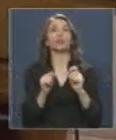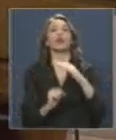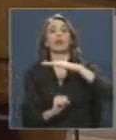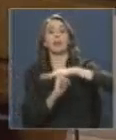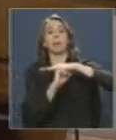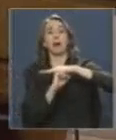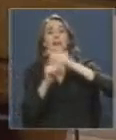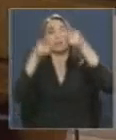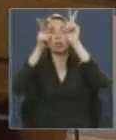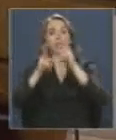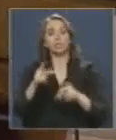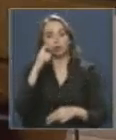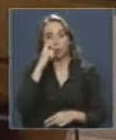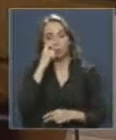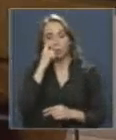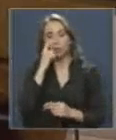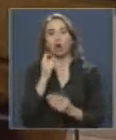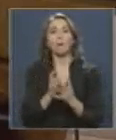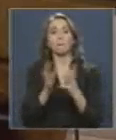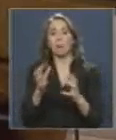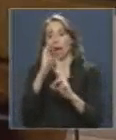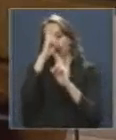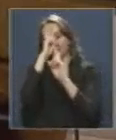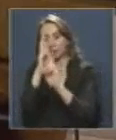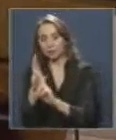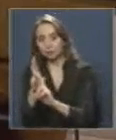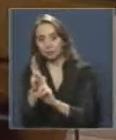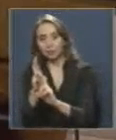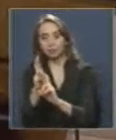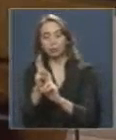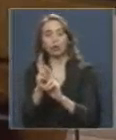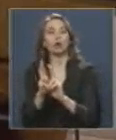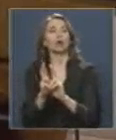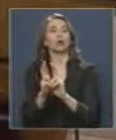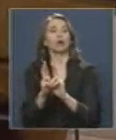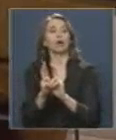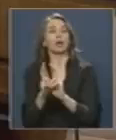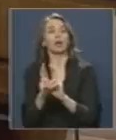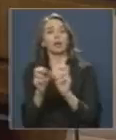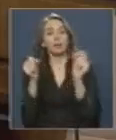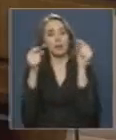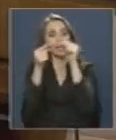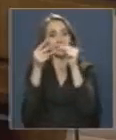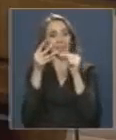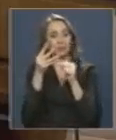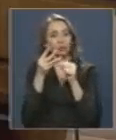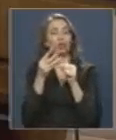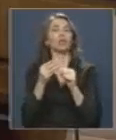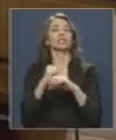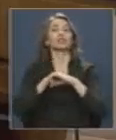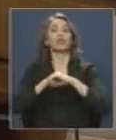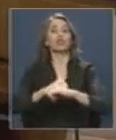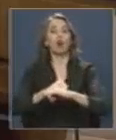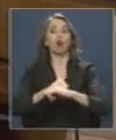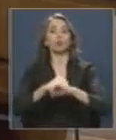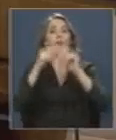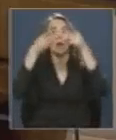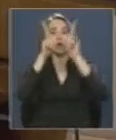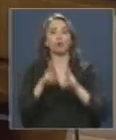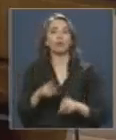humanos. Proponer un mayor respeto de las particularidades es atentar contra el fundamento mismo de dichos